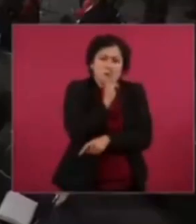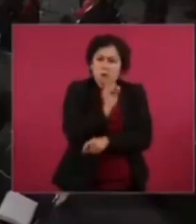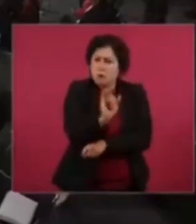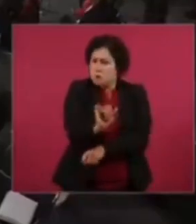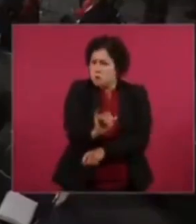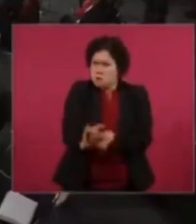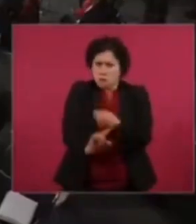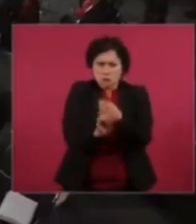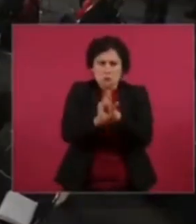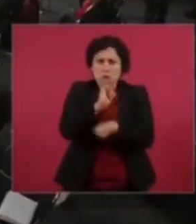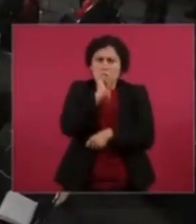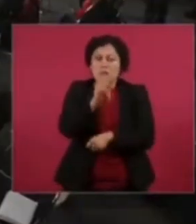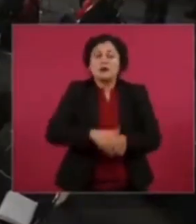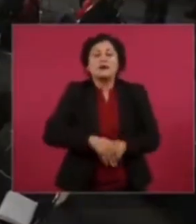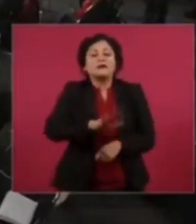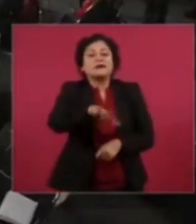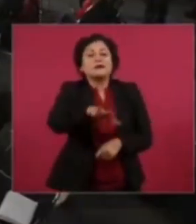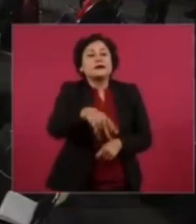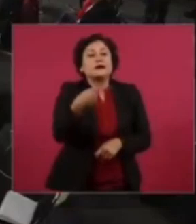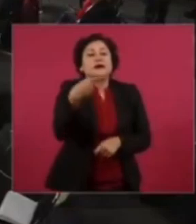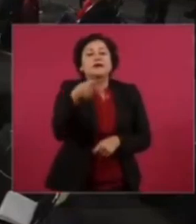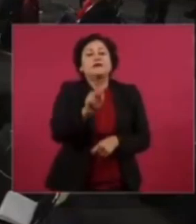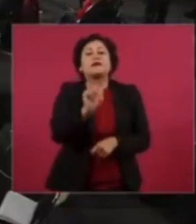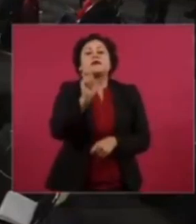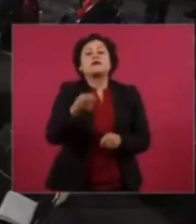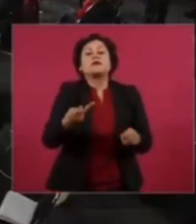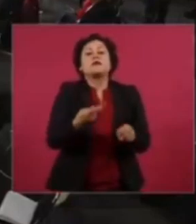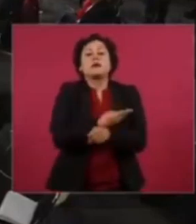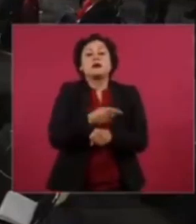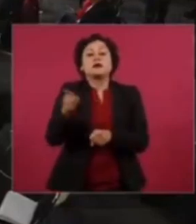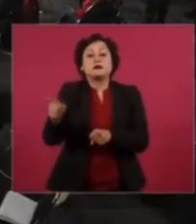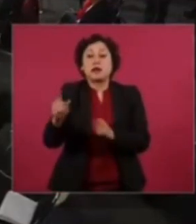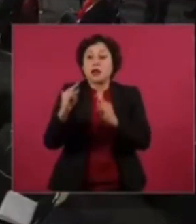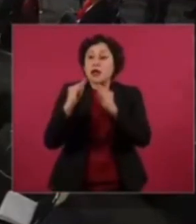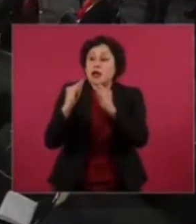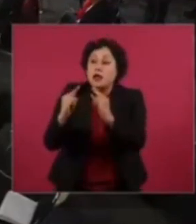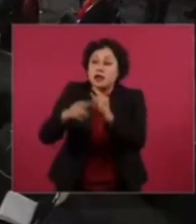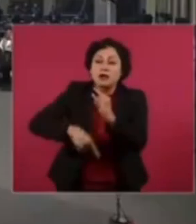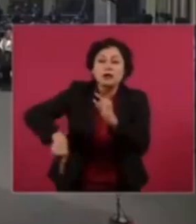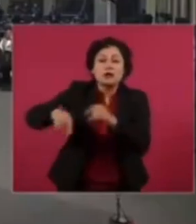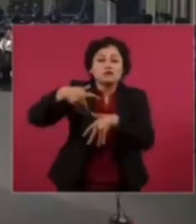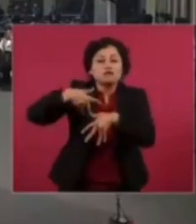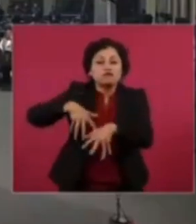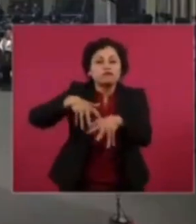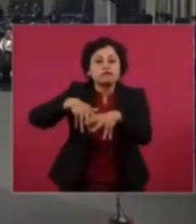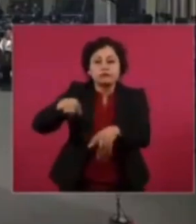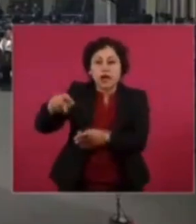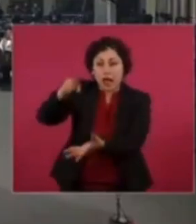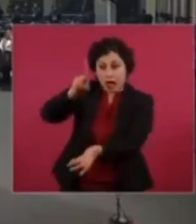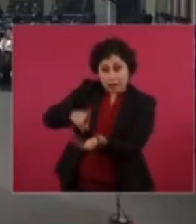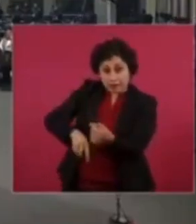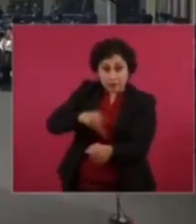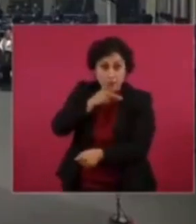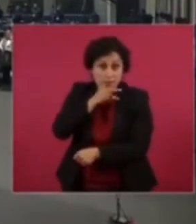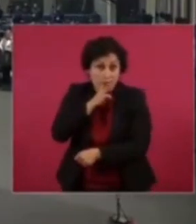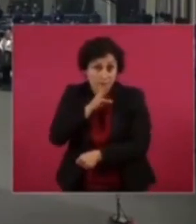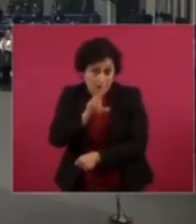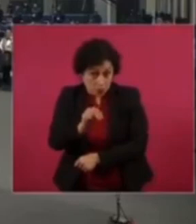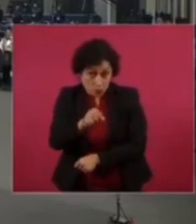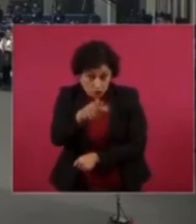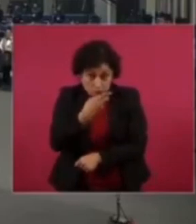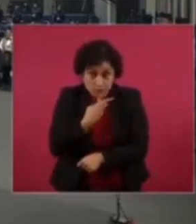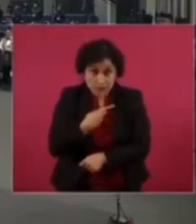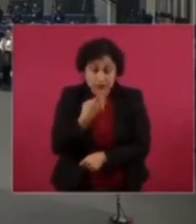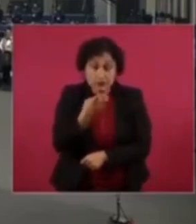usted, lo que el reporte que tienen es que la manifestación en el plantón, la mayoría no son los padres, las madres, es lo que usted está mencionando.